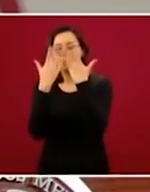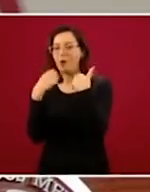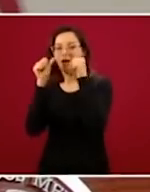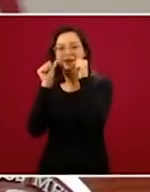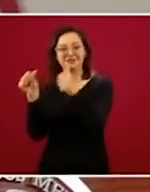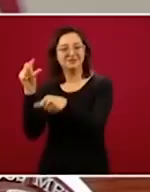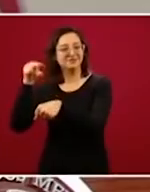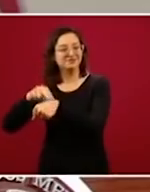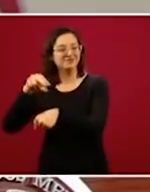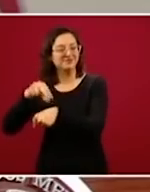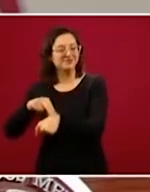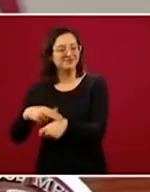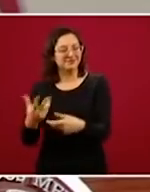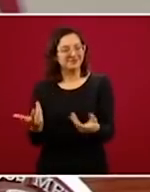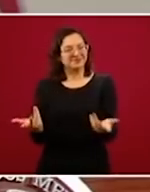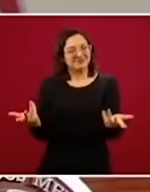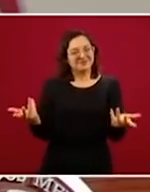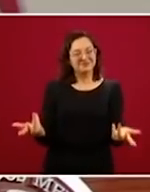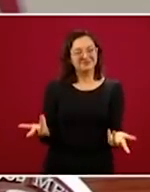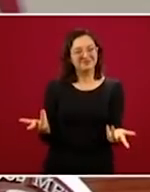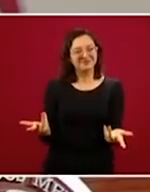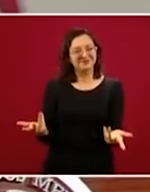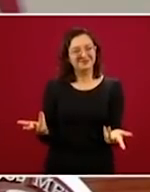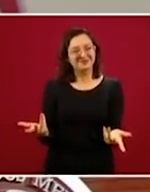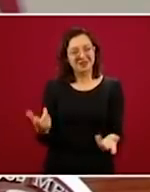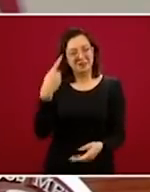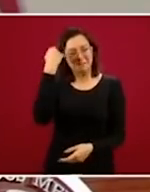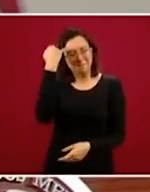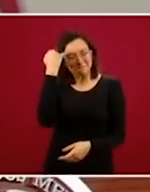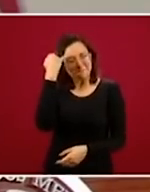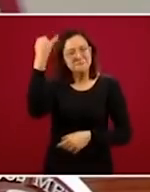ya un campesino